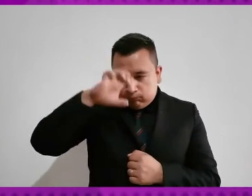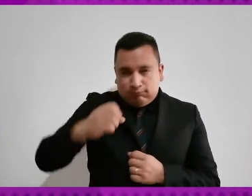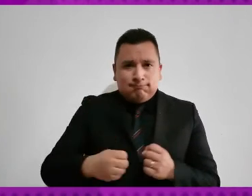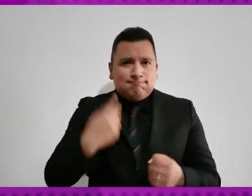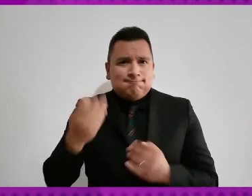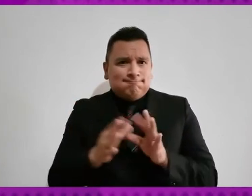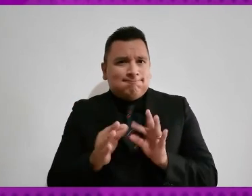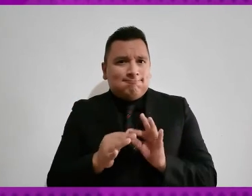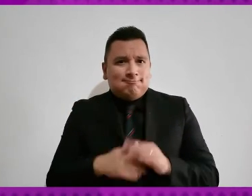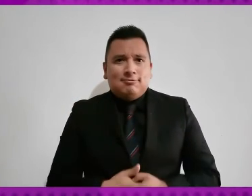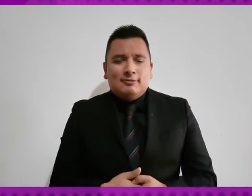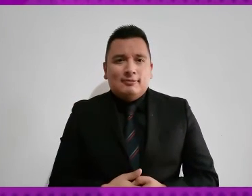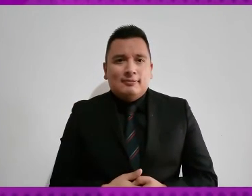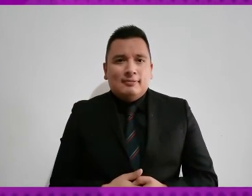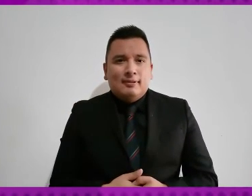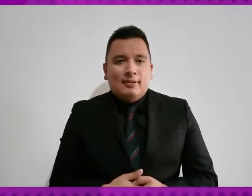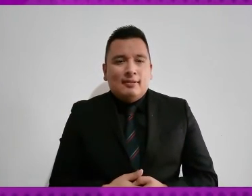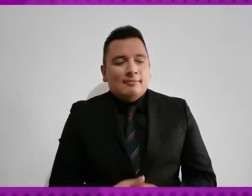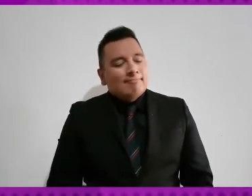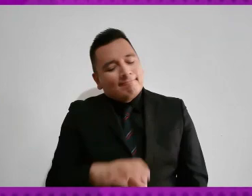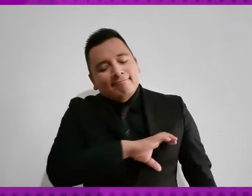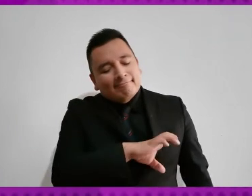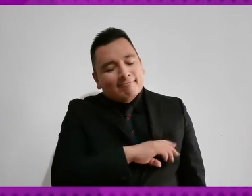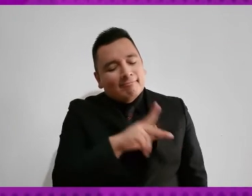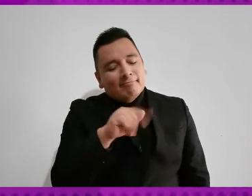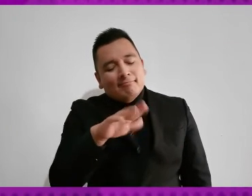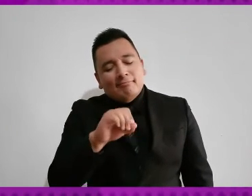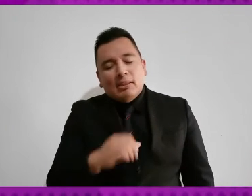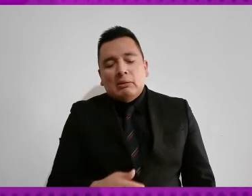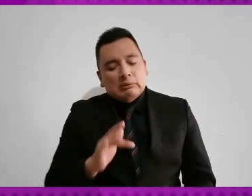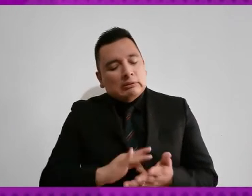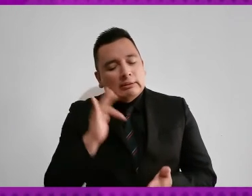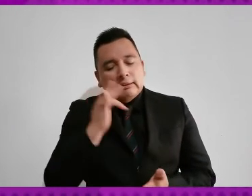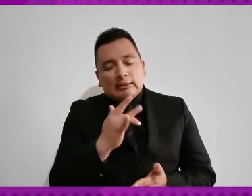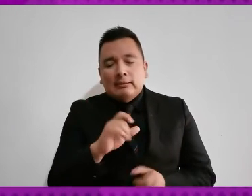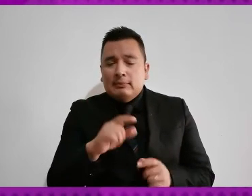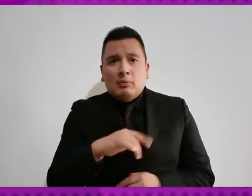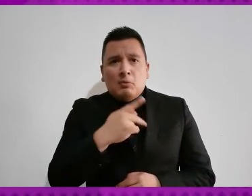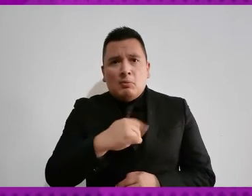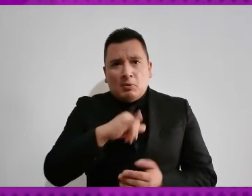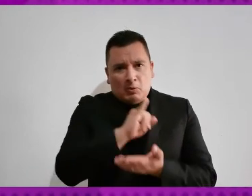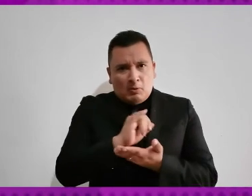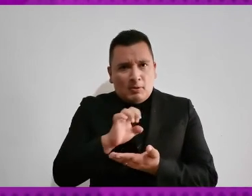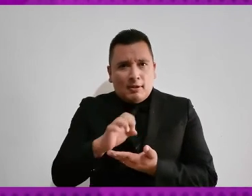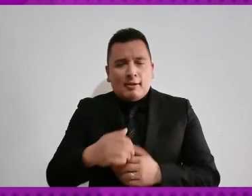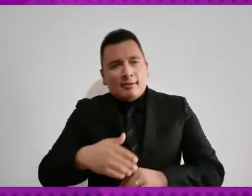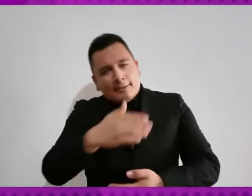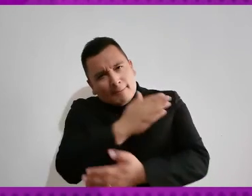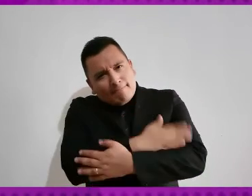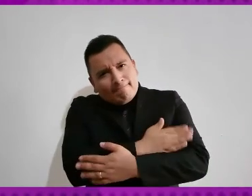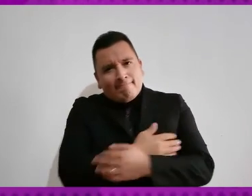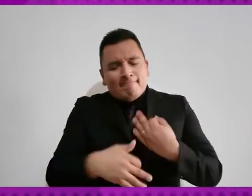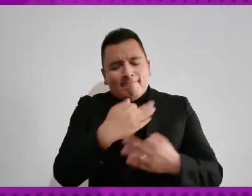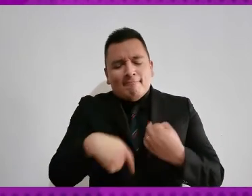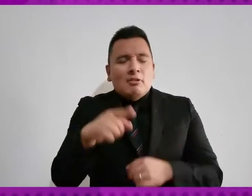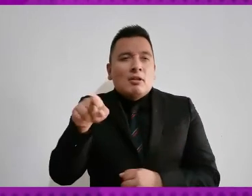en organización electoral. Mi estimado Paco, pues muchas gracias a ti, al Instituto Electoral de Coahuila. Un abrazo a